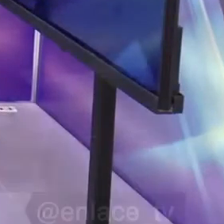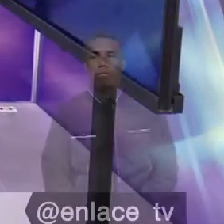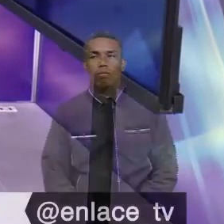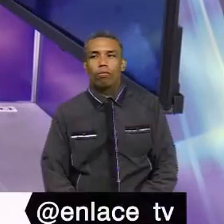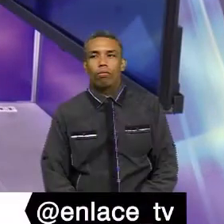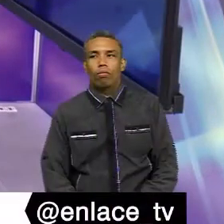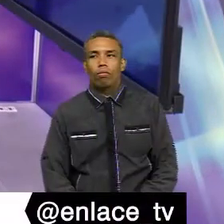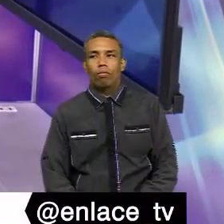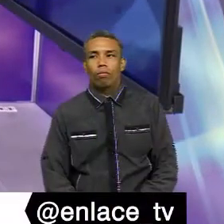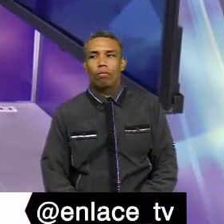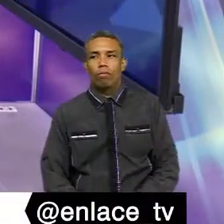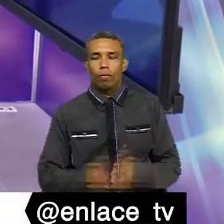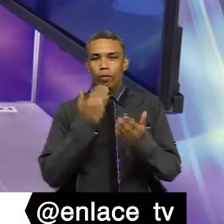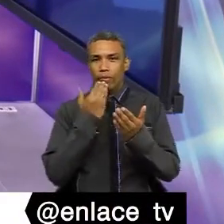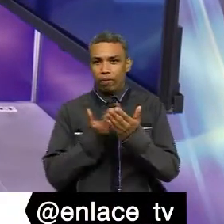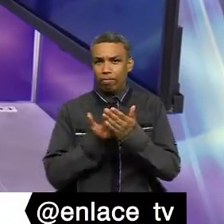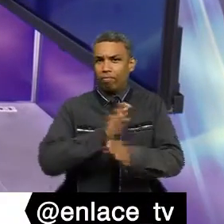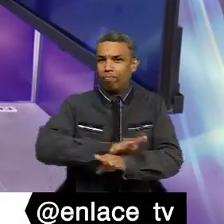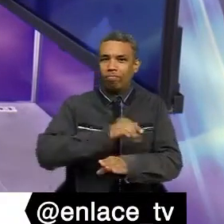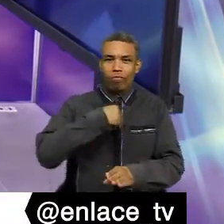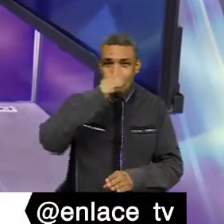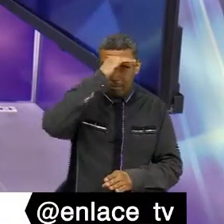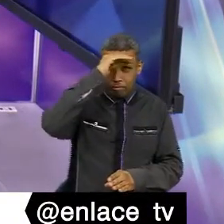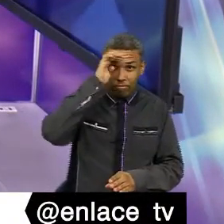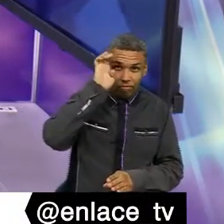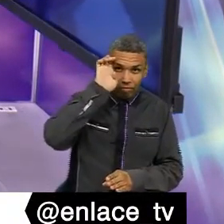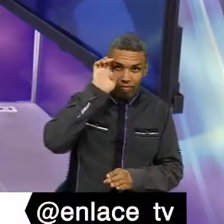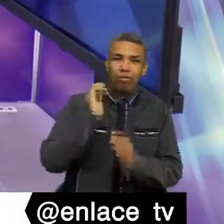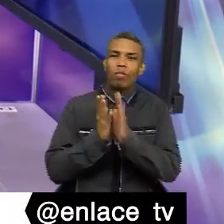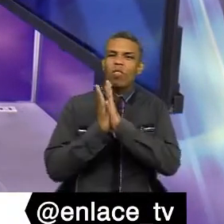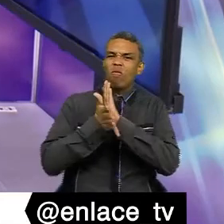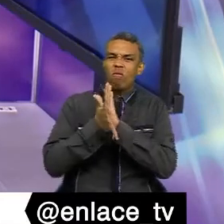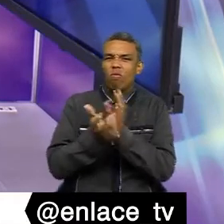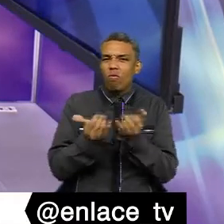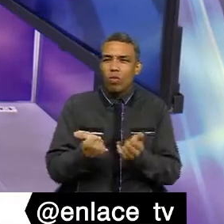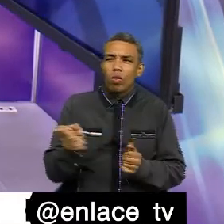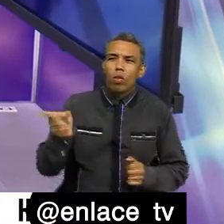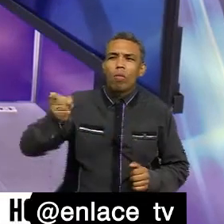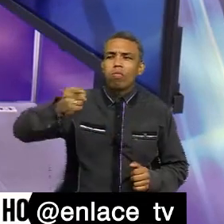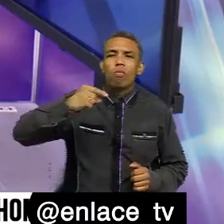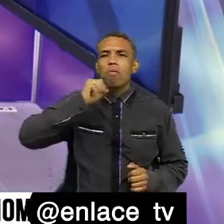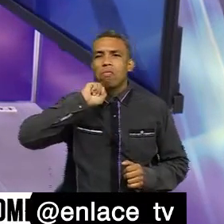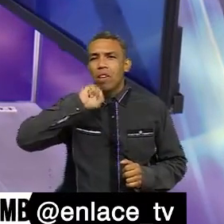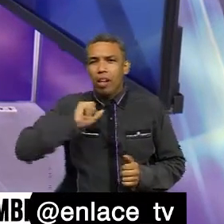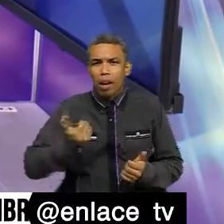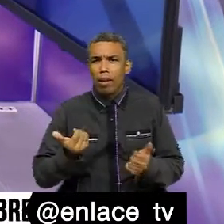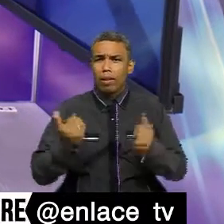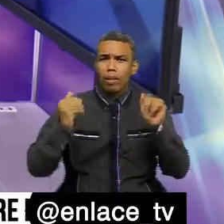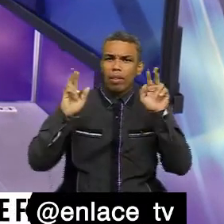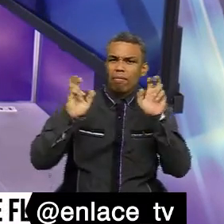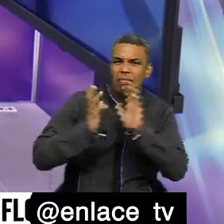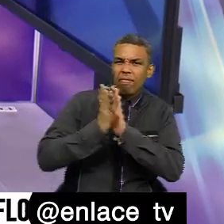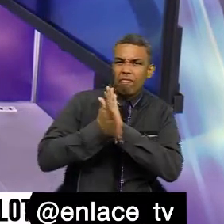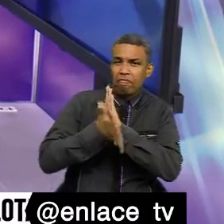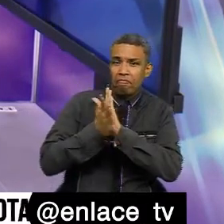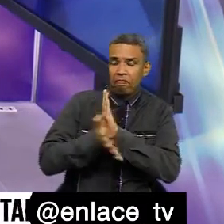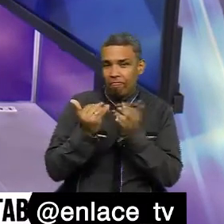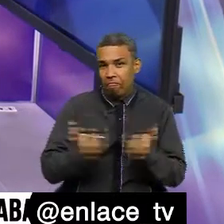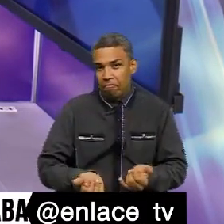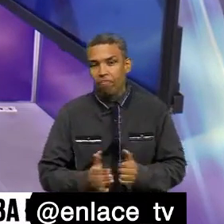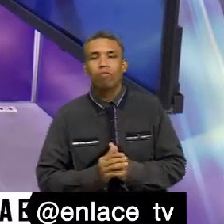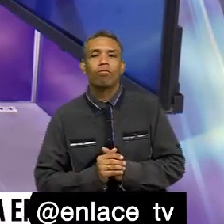Muy buenas tardes, soy Paola López Vargas y los saludo una vez más con el desarrollo informativo más importante de nuestra ciudad y región en Enlace Noticias.